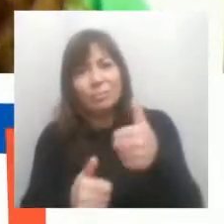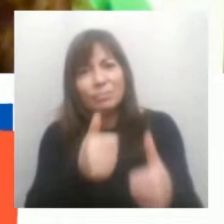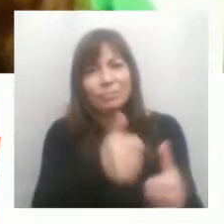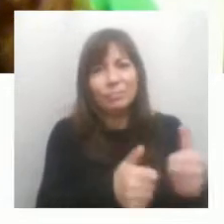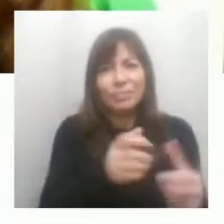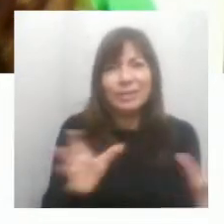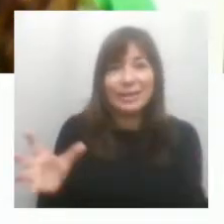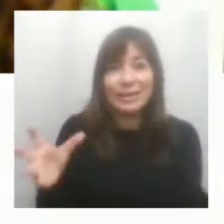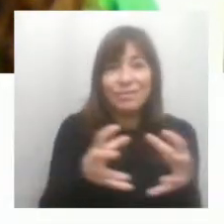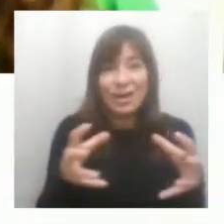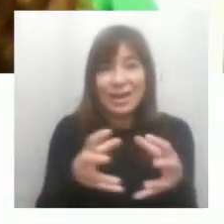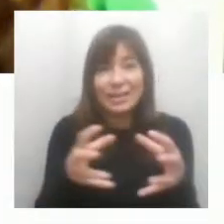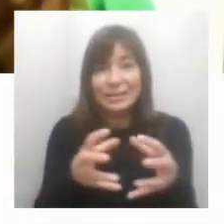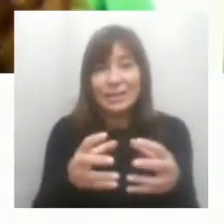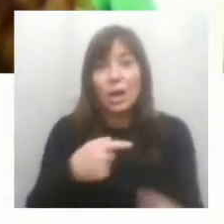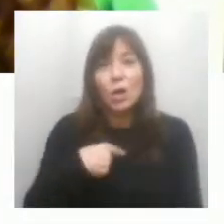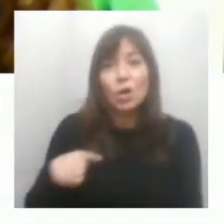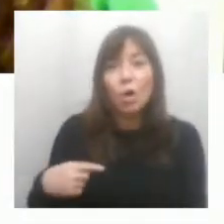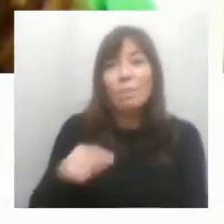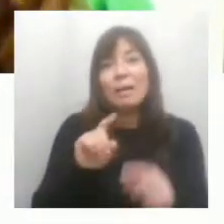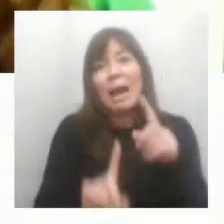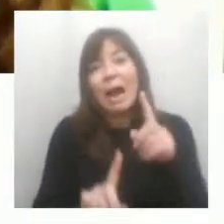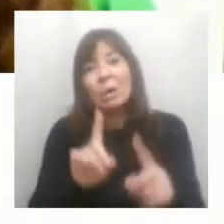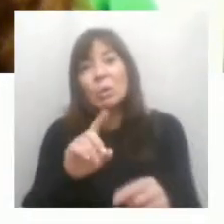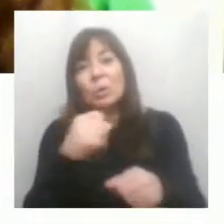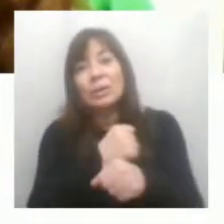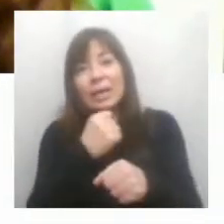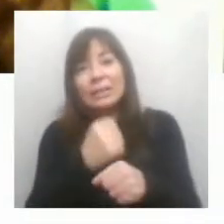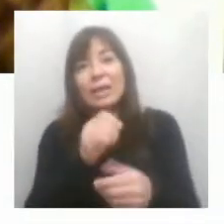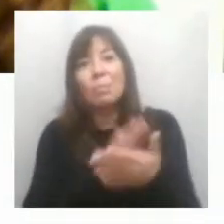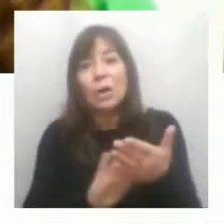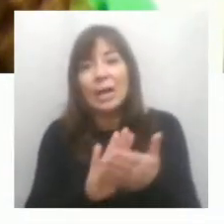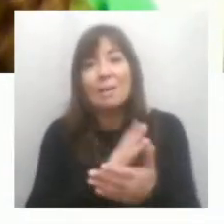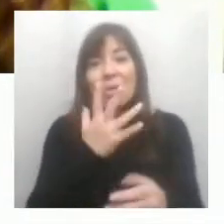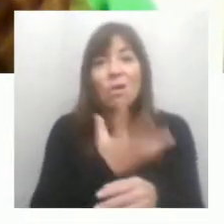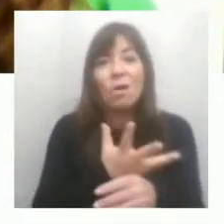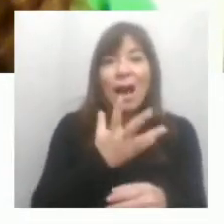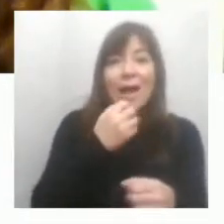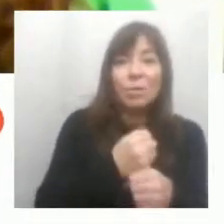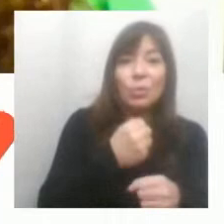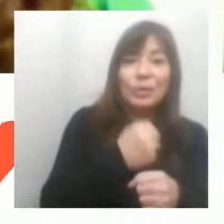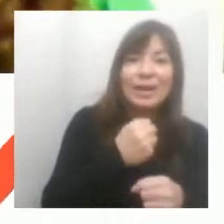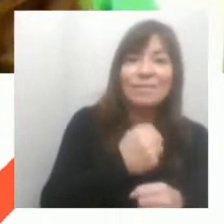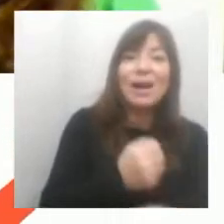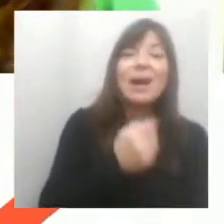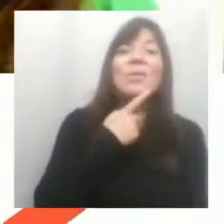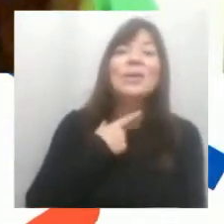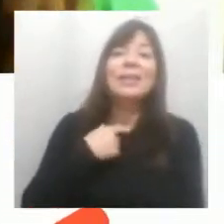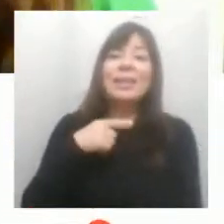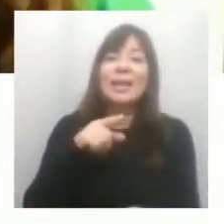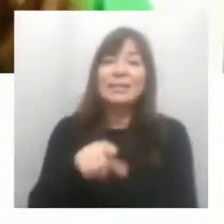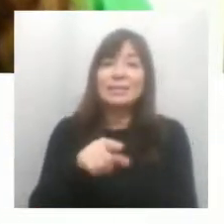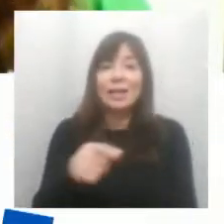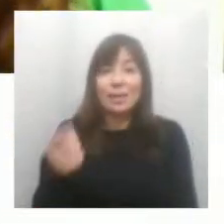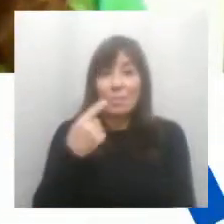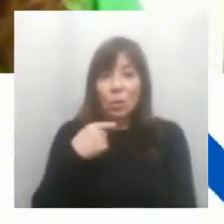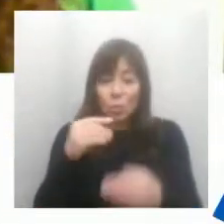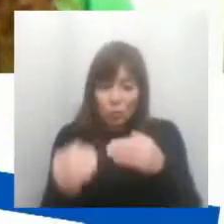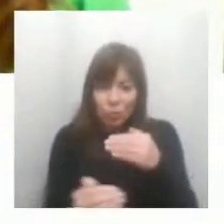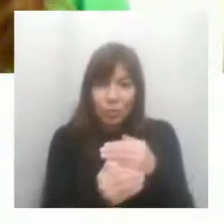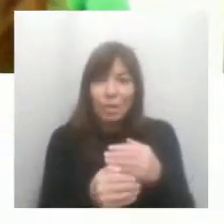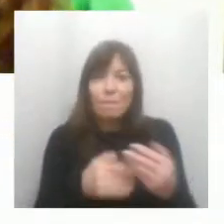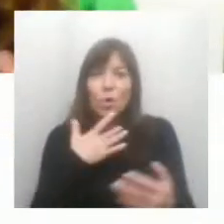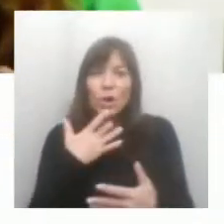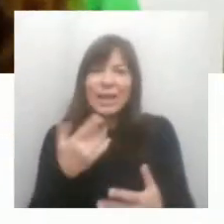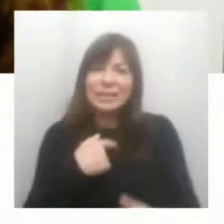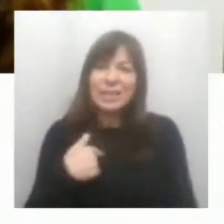algún módulo o el nombre a algún taller, el nombre a alguna actividad, hay un trabajo muy interesante. De hecho, nos estaban preguntando por qué se llama la Sala Tierra,